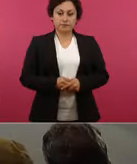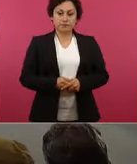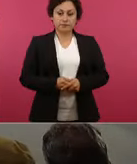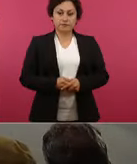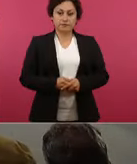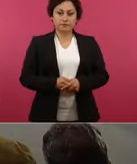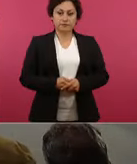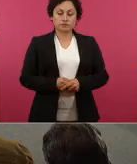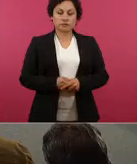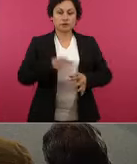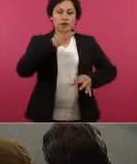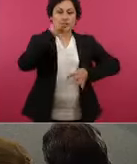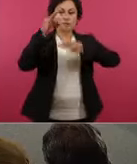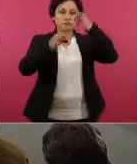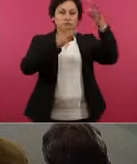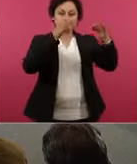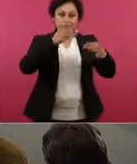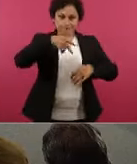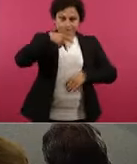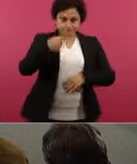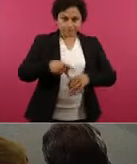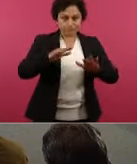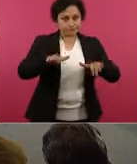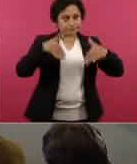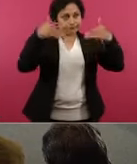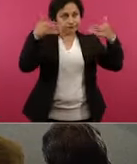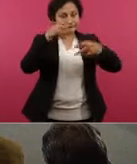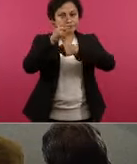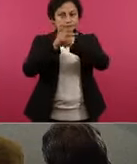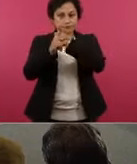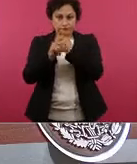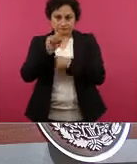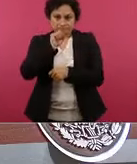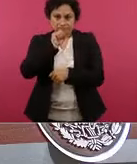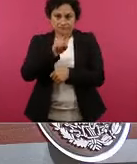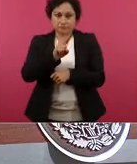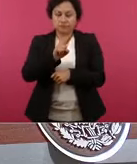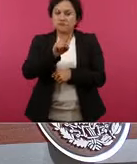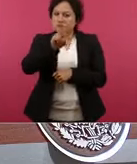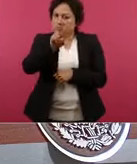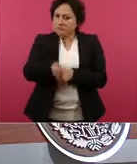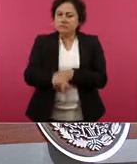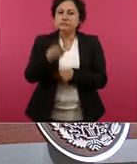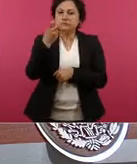nacional e internacional, que por cierto ya detuvieron a todos los